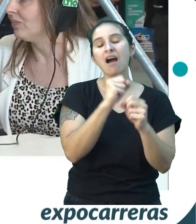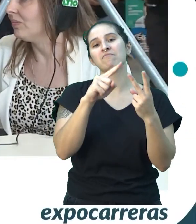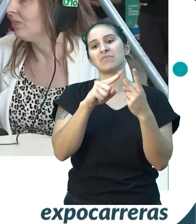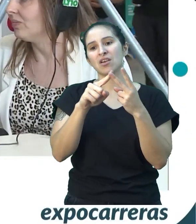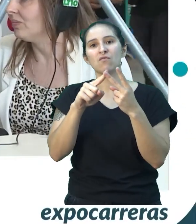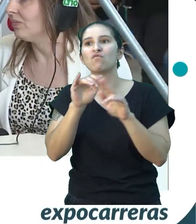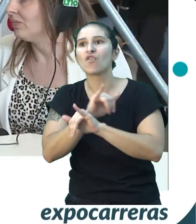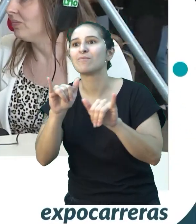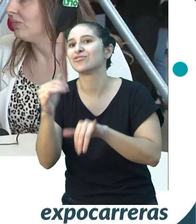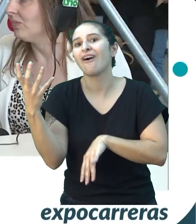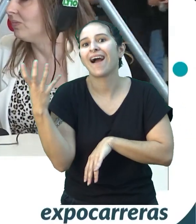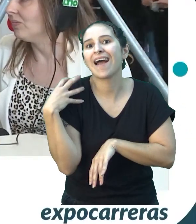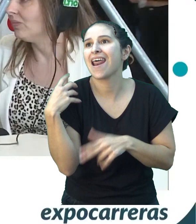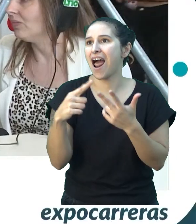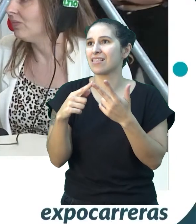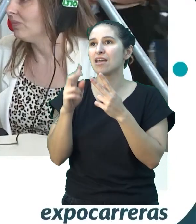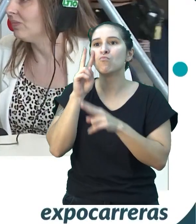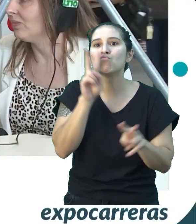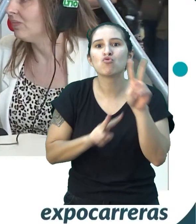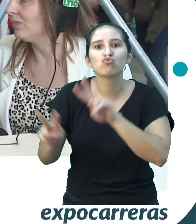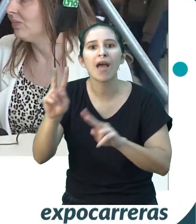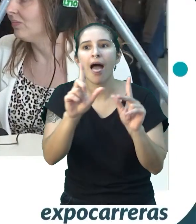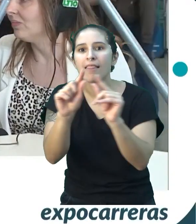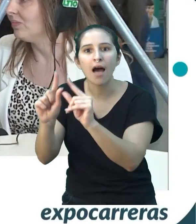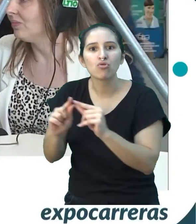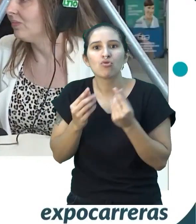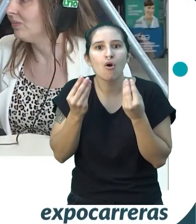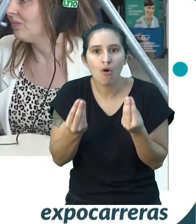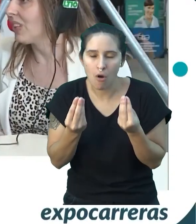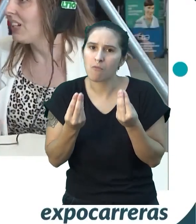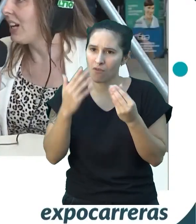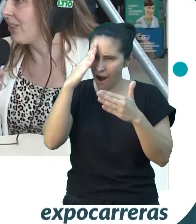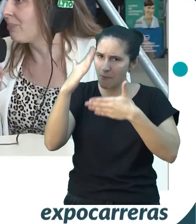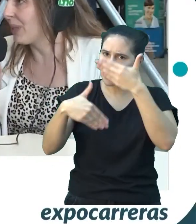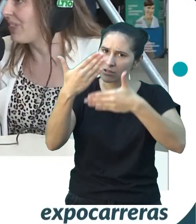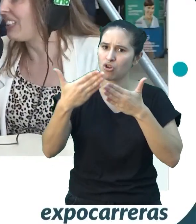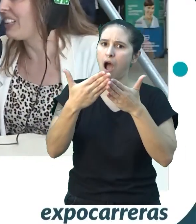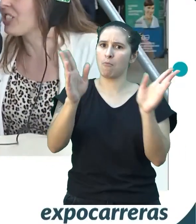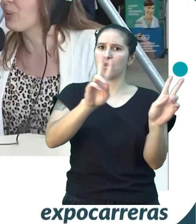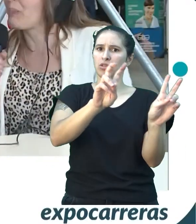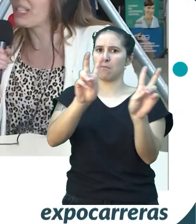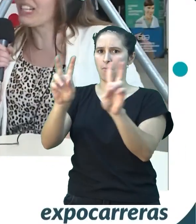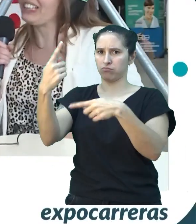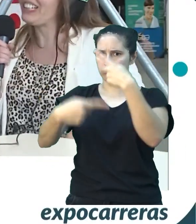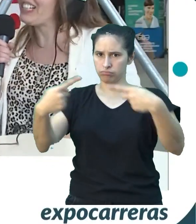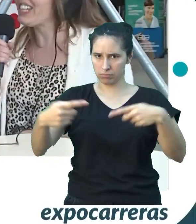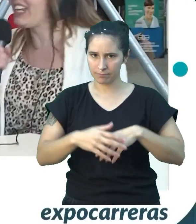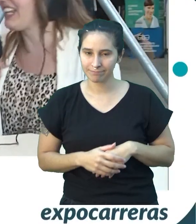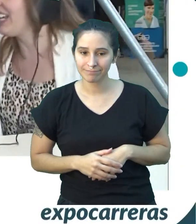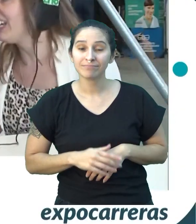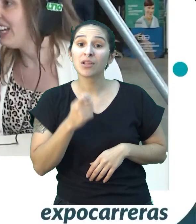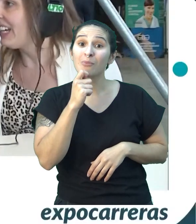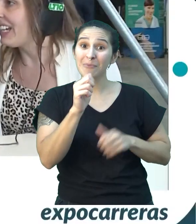información, de búsqueda de datos, fue una capacitación bastante amplia. Nico, claro, perdón, Hitech es una empresa que tiene